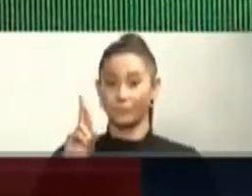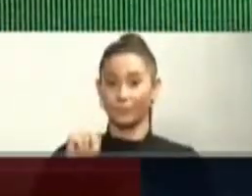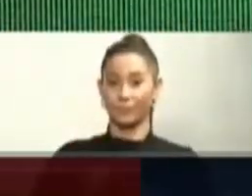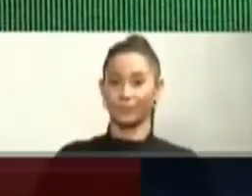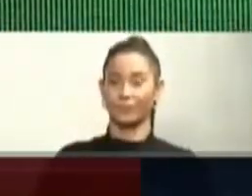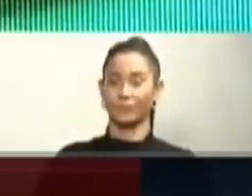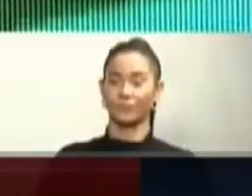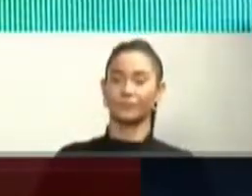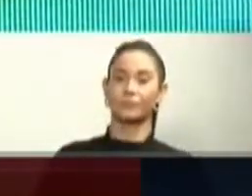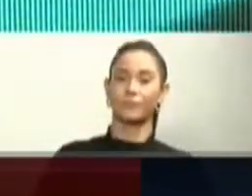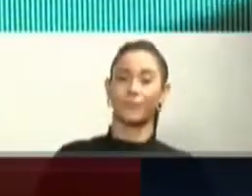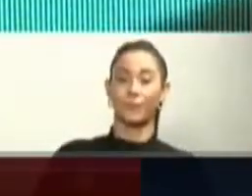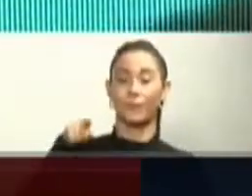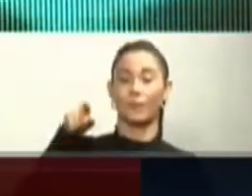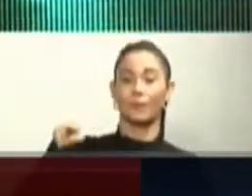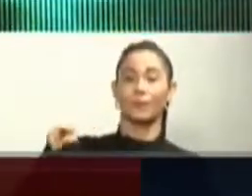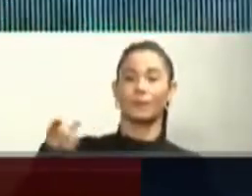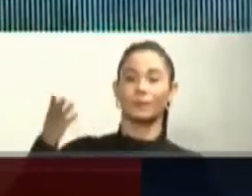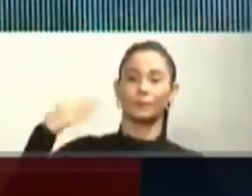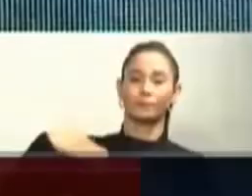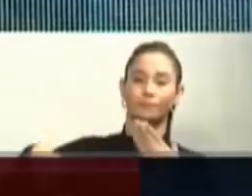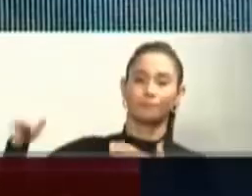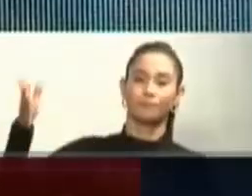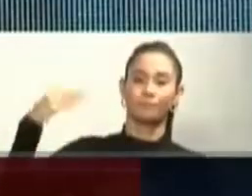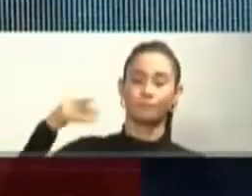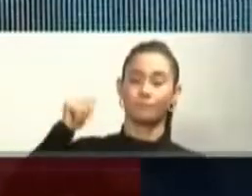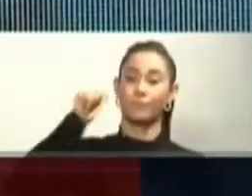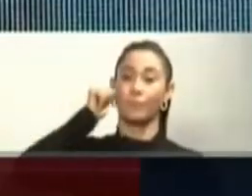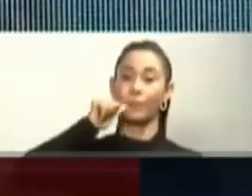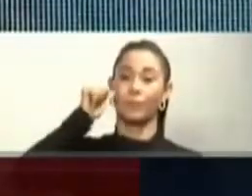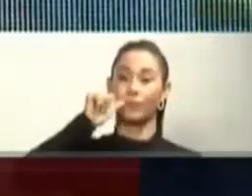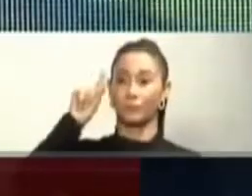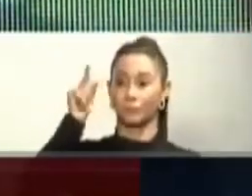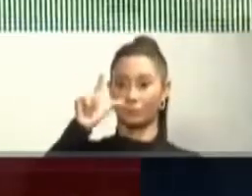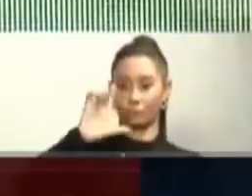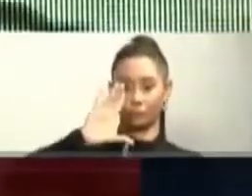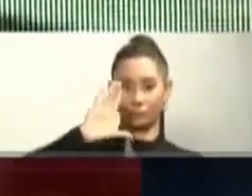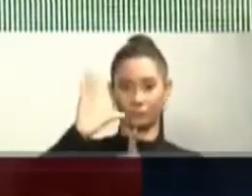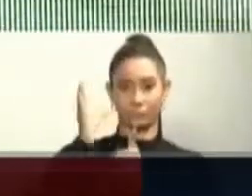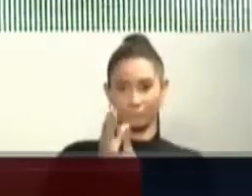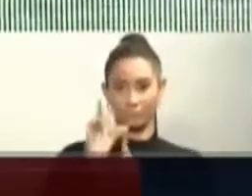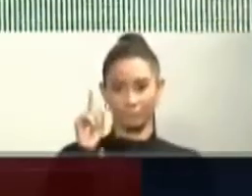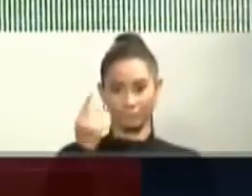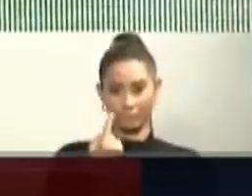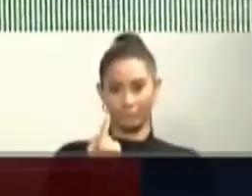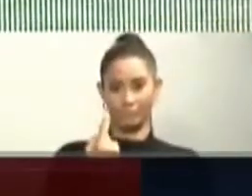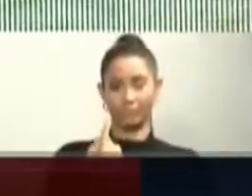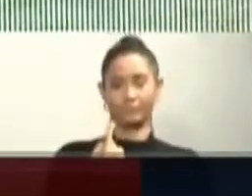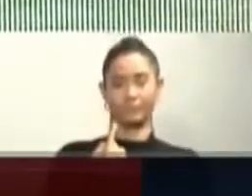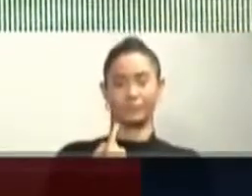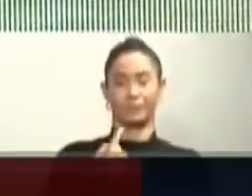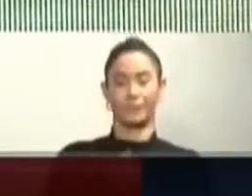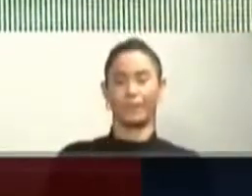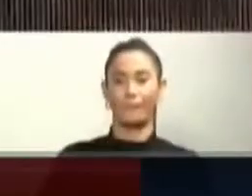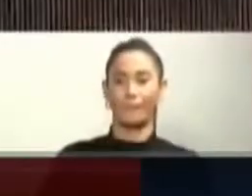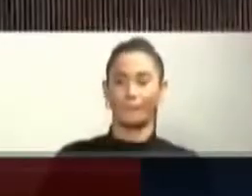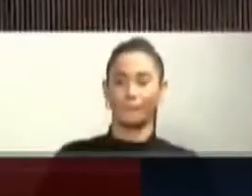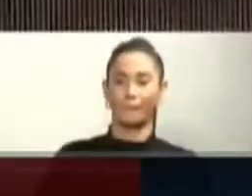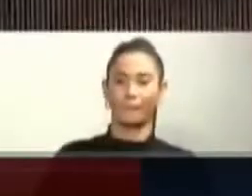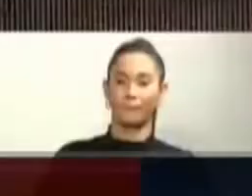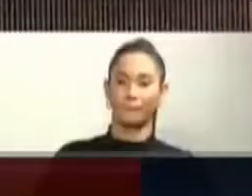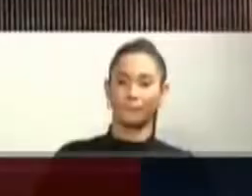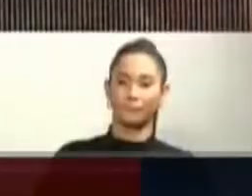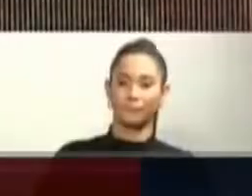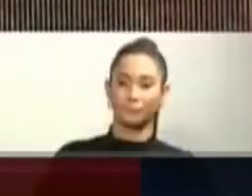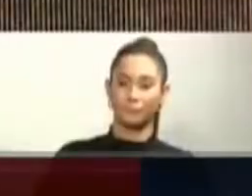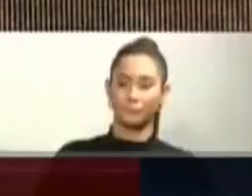fue una mujer de una sólida cultura. Y cuando alguien me decía, ¿y cómo